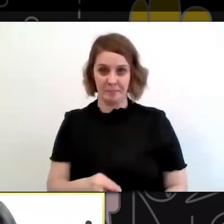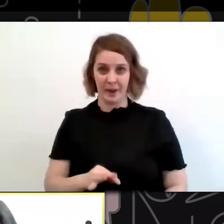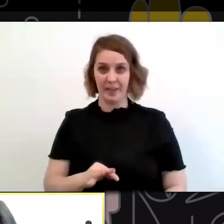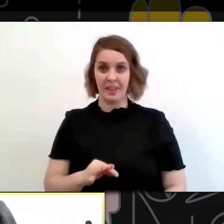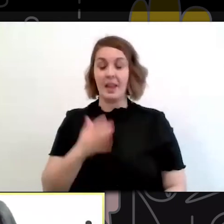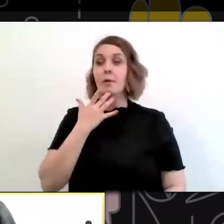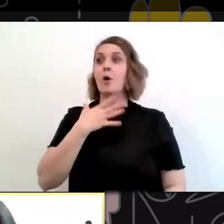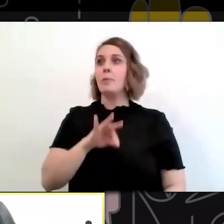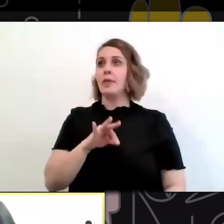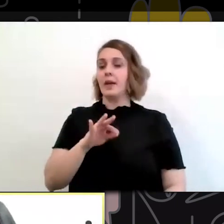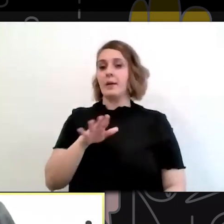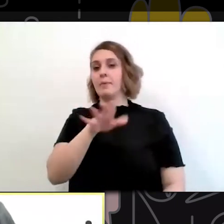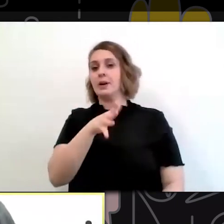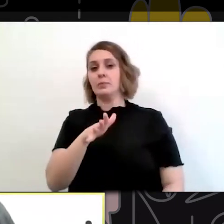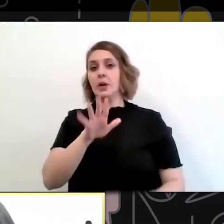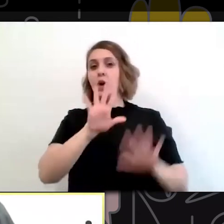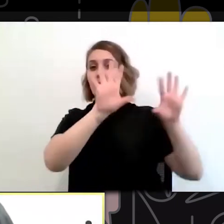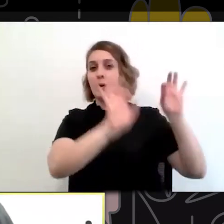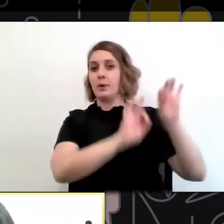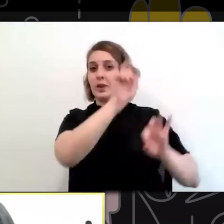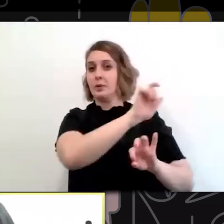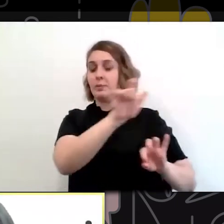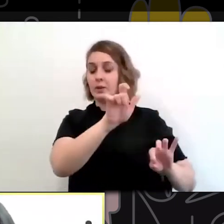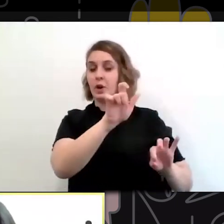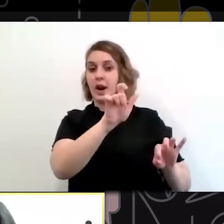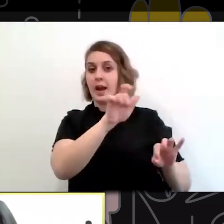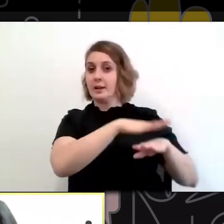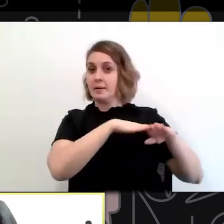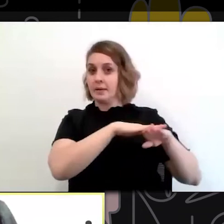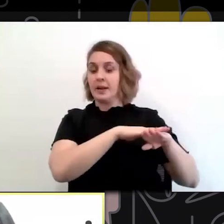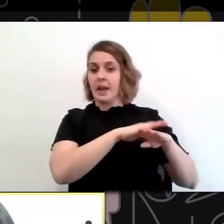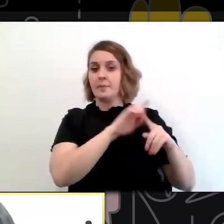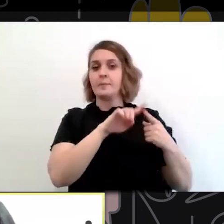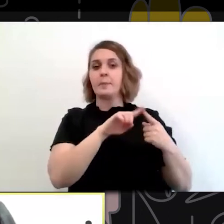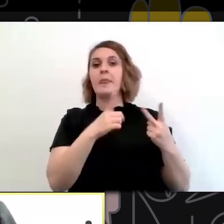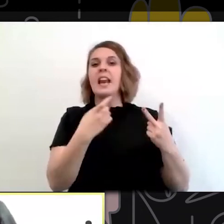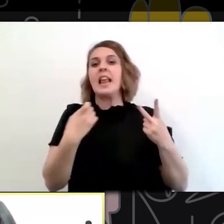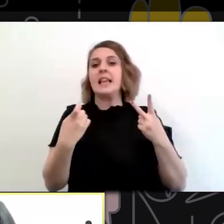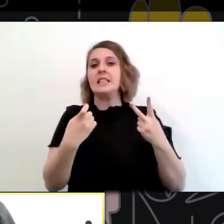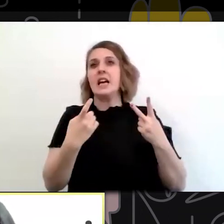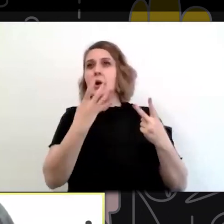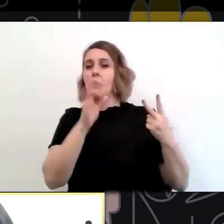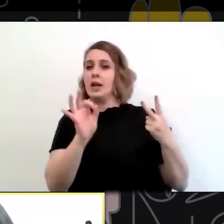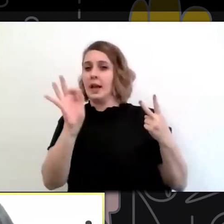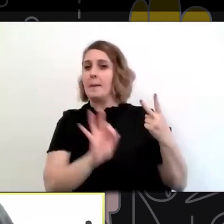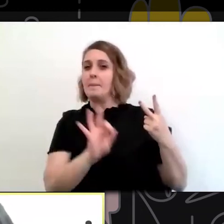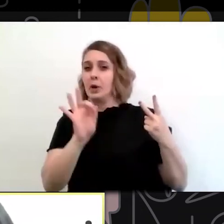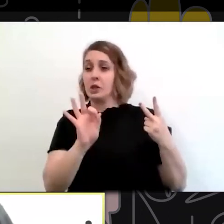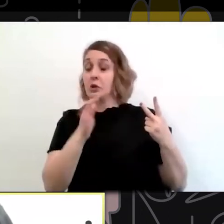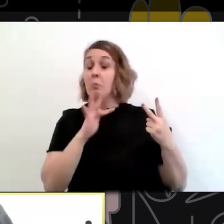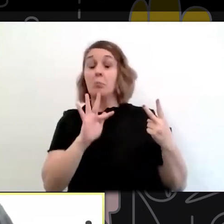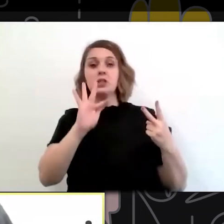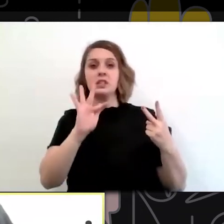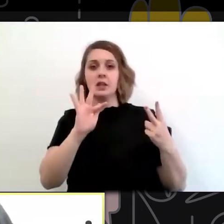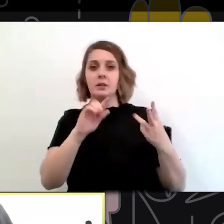o menos un 10% de la población, ¿no? Es necesaria para un 40% que le viene muy bien, pero